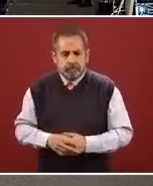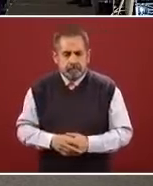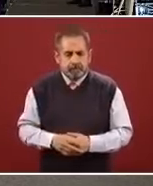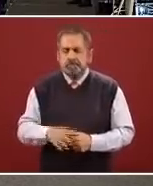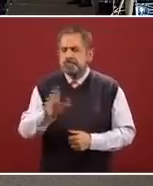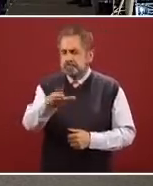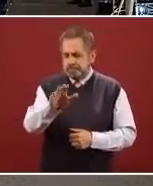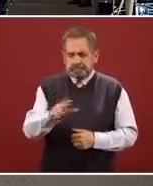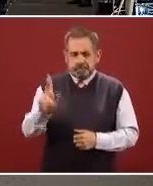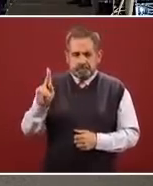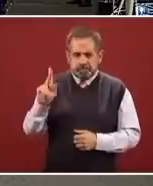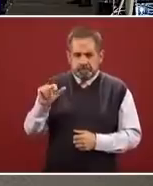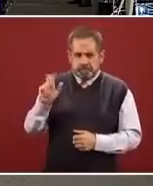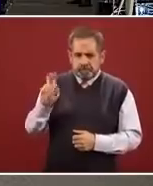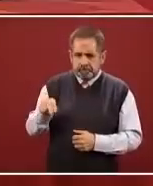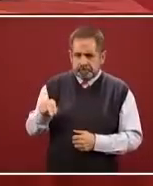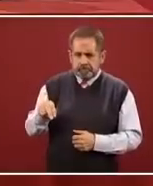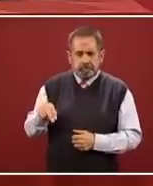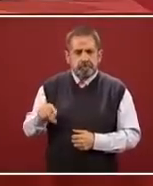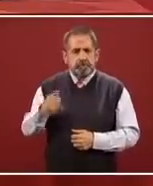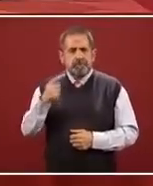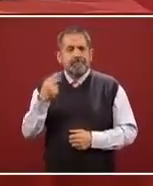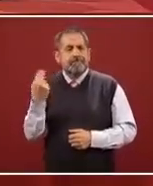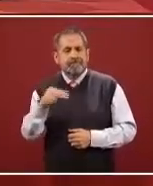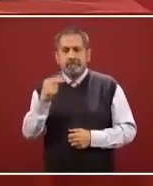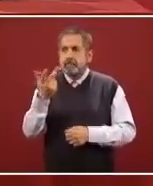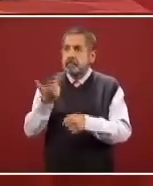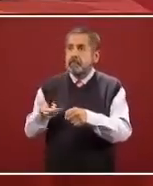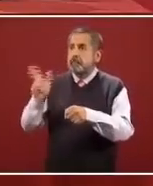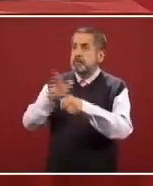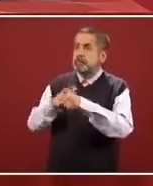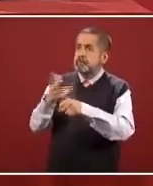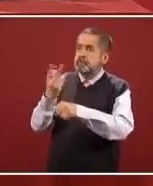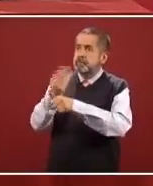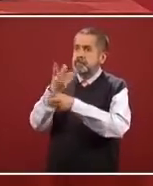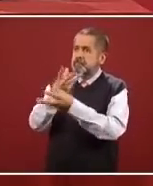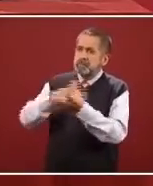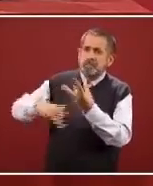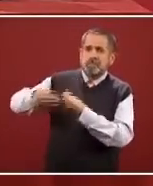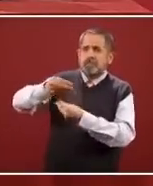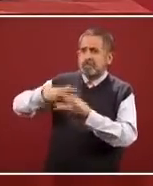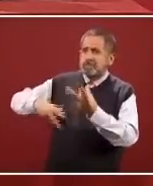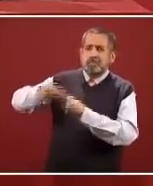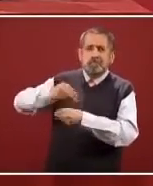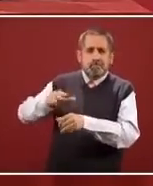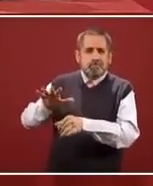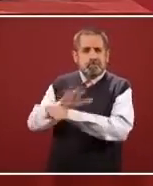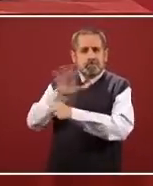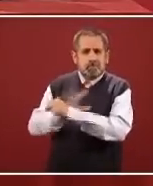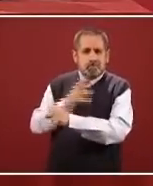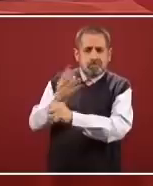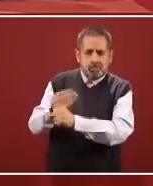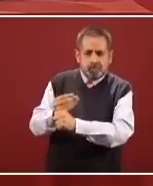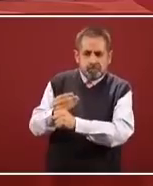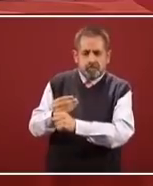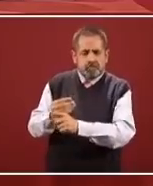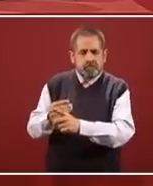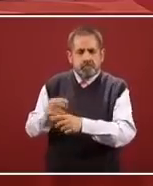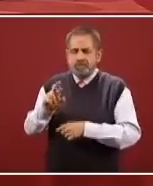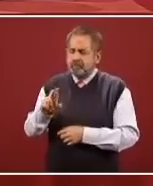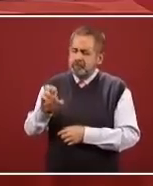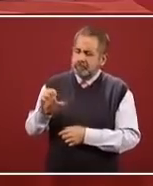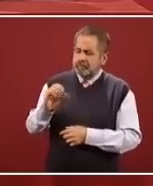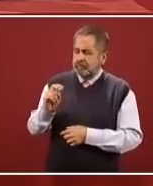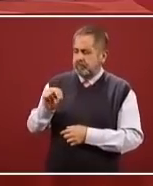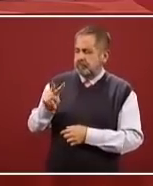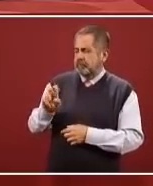plan que se denomina reconversión hospitalaria, finalmente, para atender la emergencia que tenemos en este momento